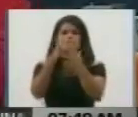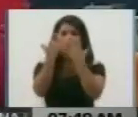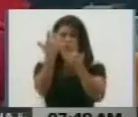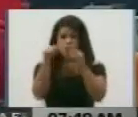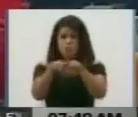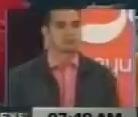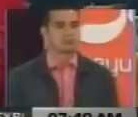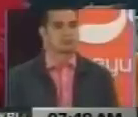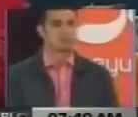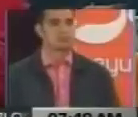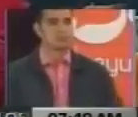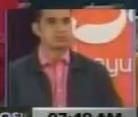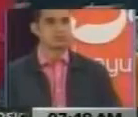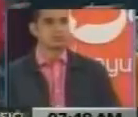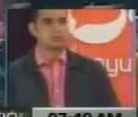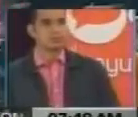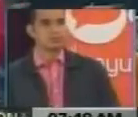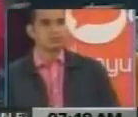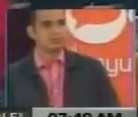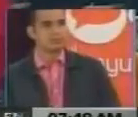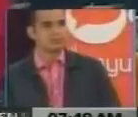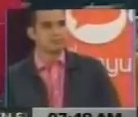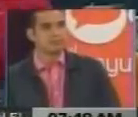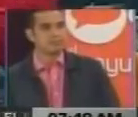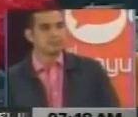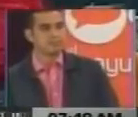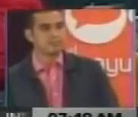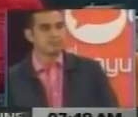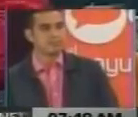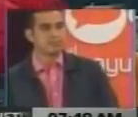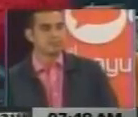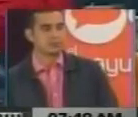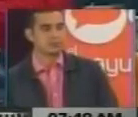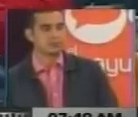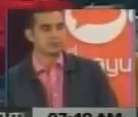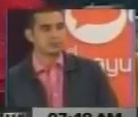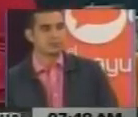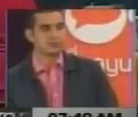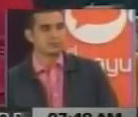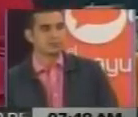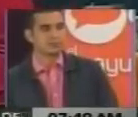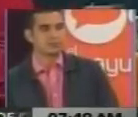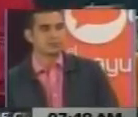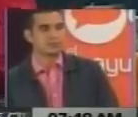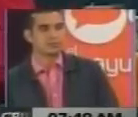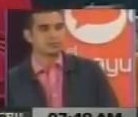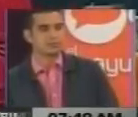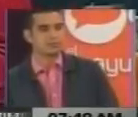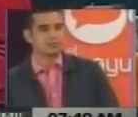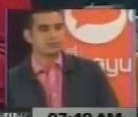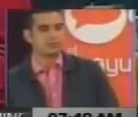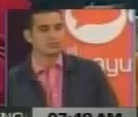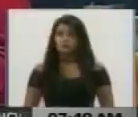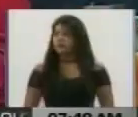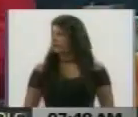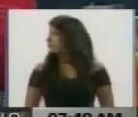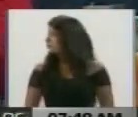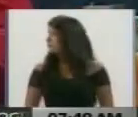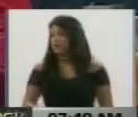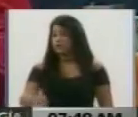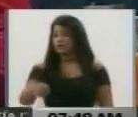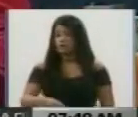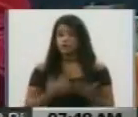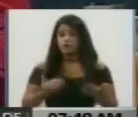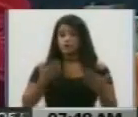Unión, unión militar, unión popular, unión política, fortaleza ideológica. Ese es, bueno, es la